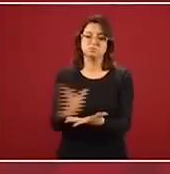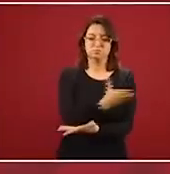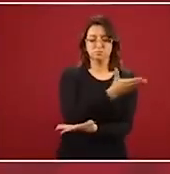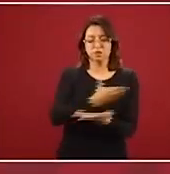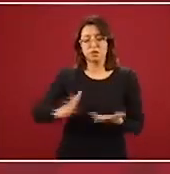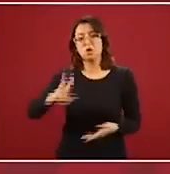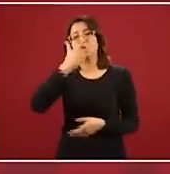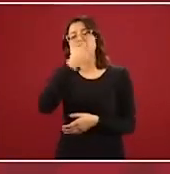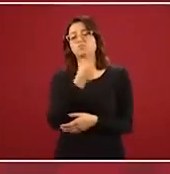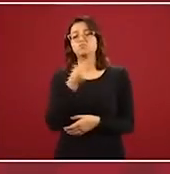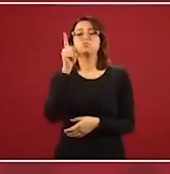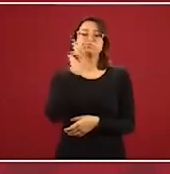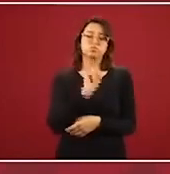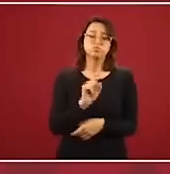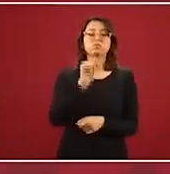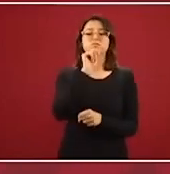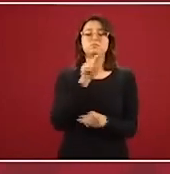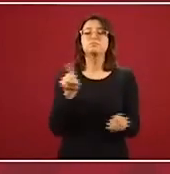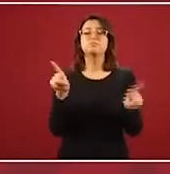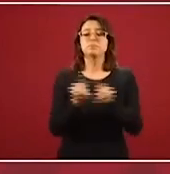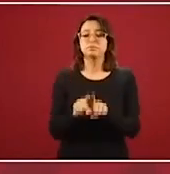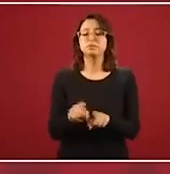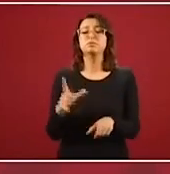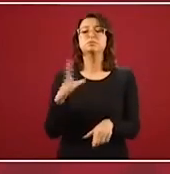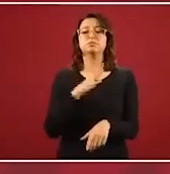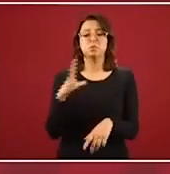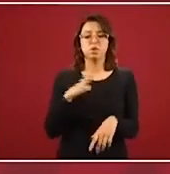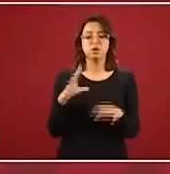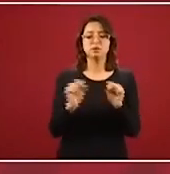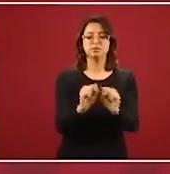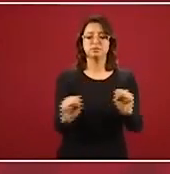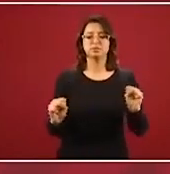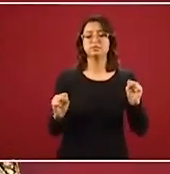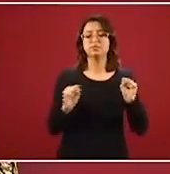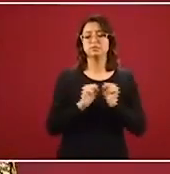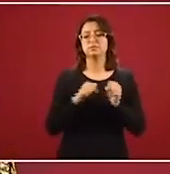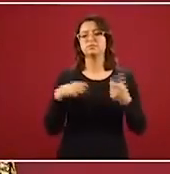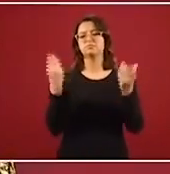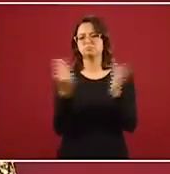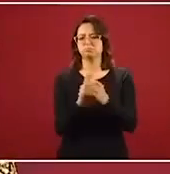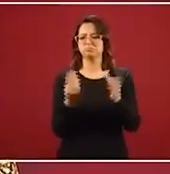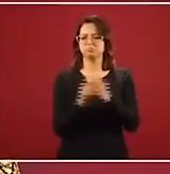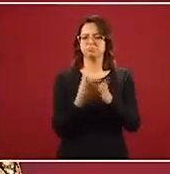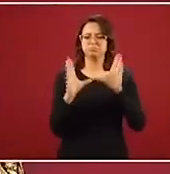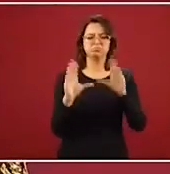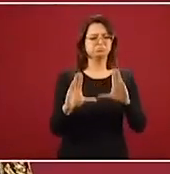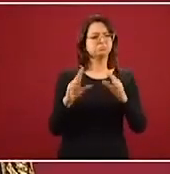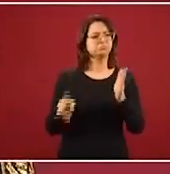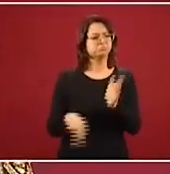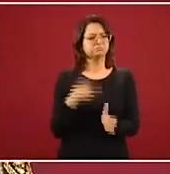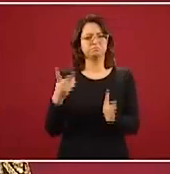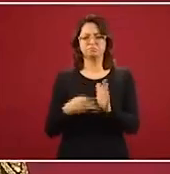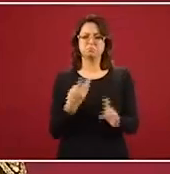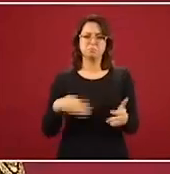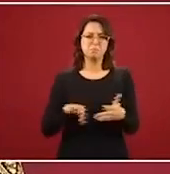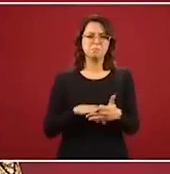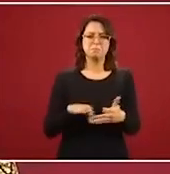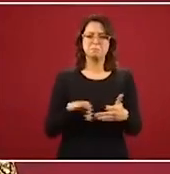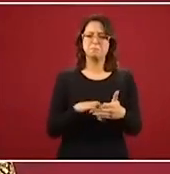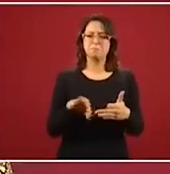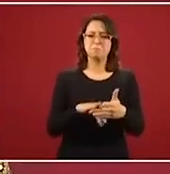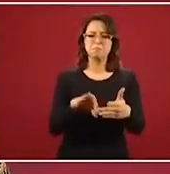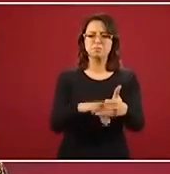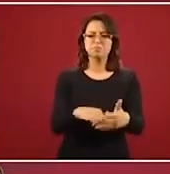mujeres, y también cuentan con aulas para una capacitación constante. Tiene su lugar